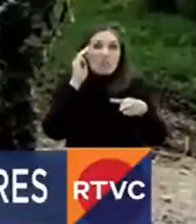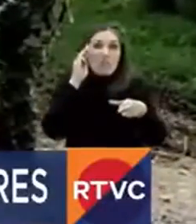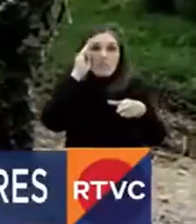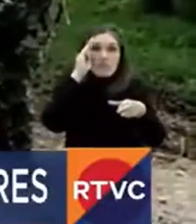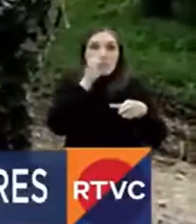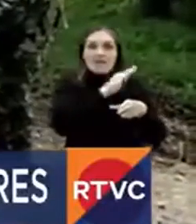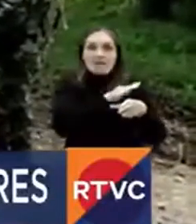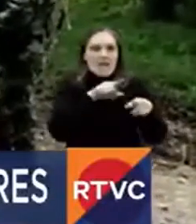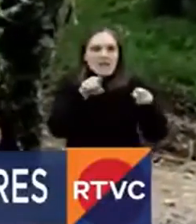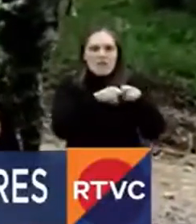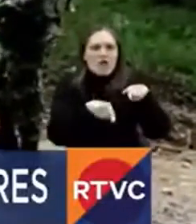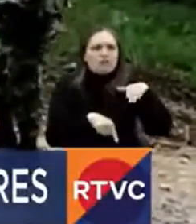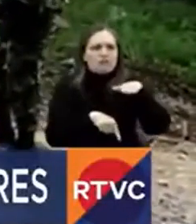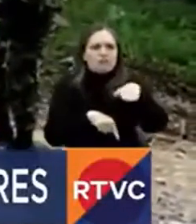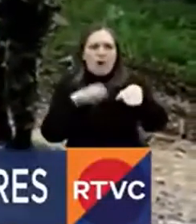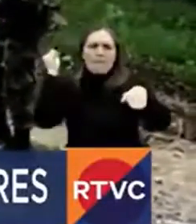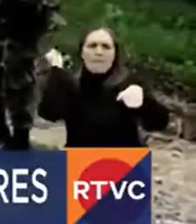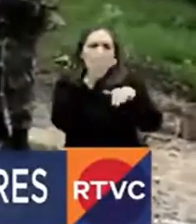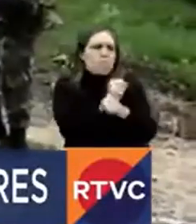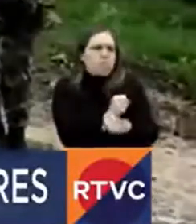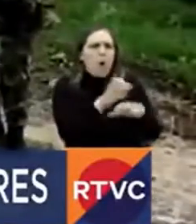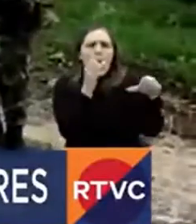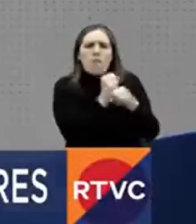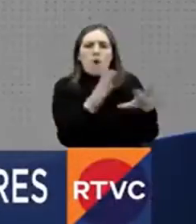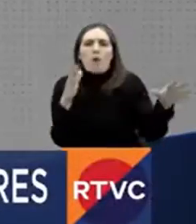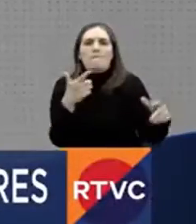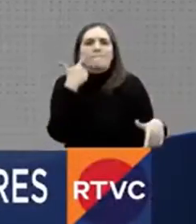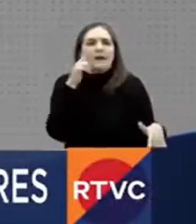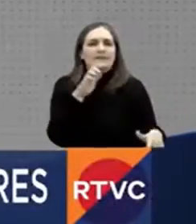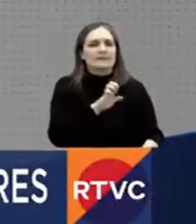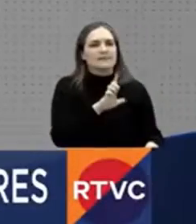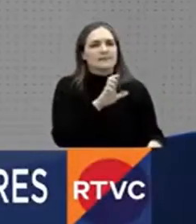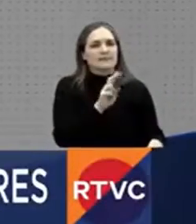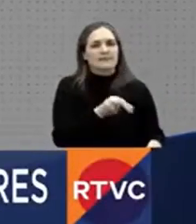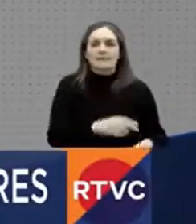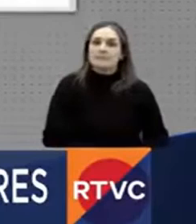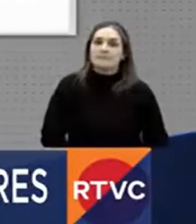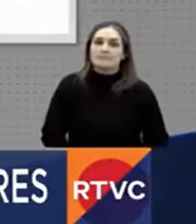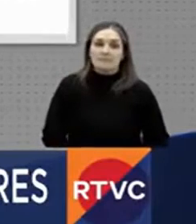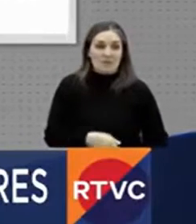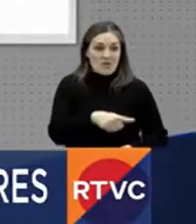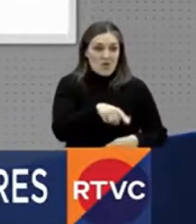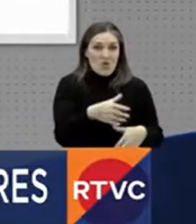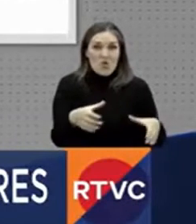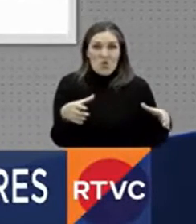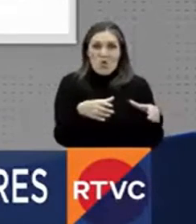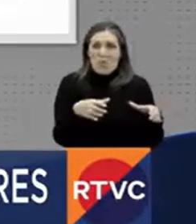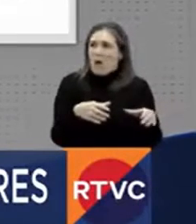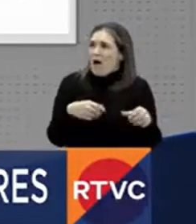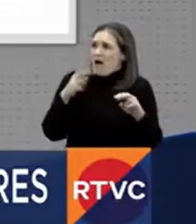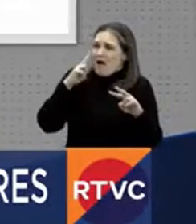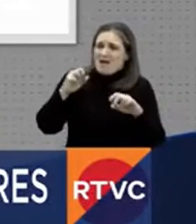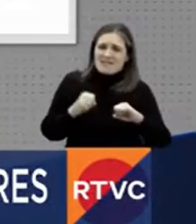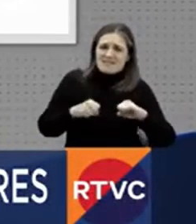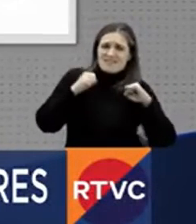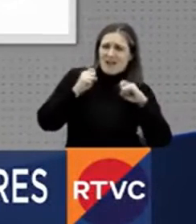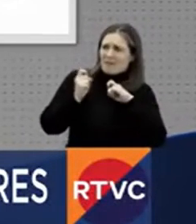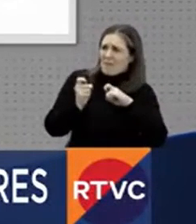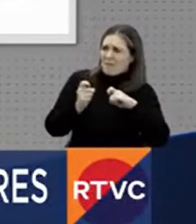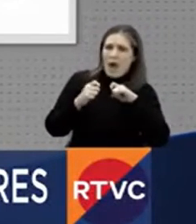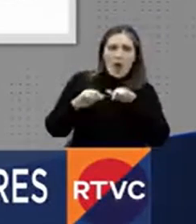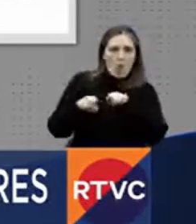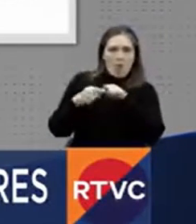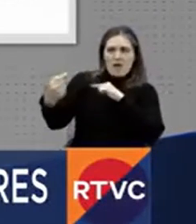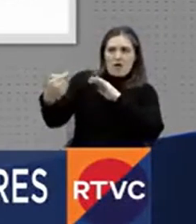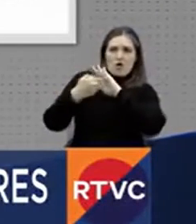artefactos explosivos, según la institución, por el ELN. Las tropas reaccionan, repelen el ataque y en el desarrollo de la situación, uno